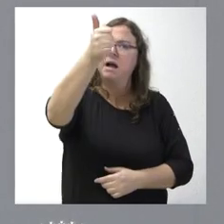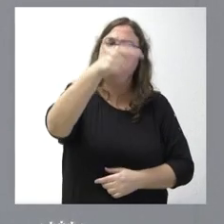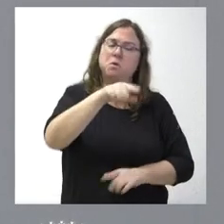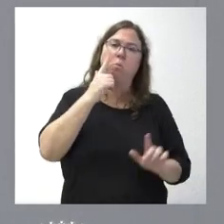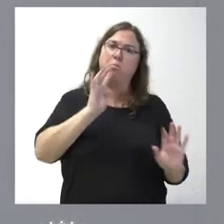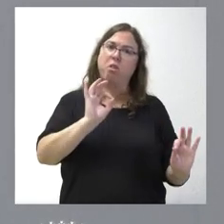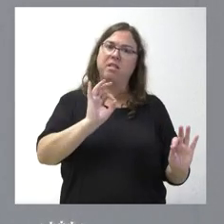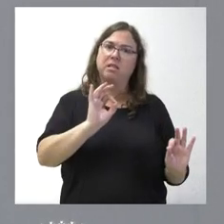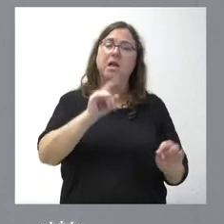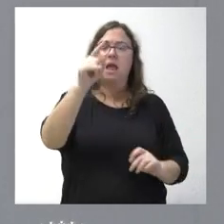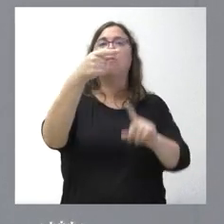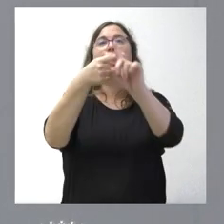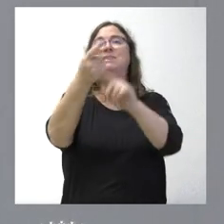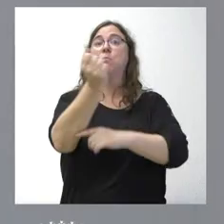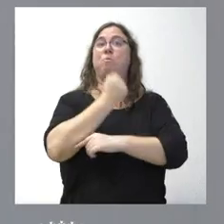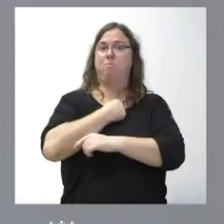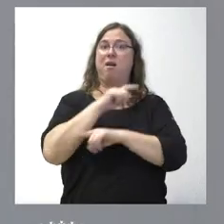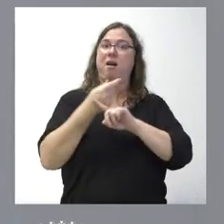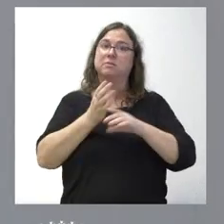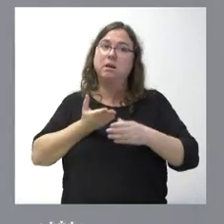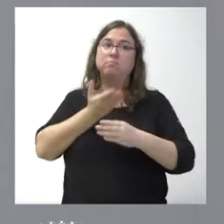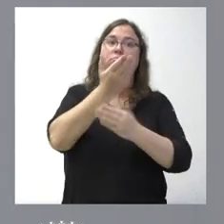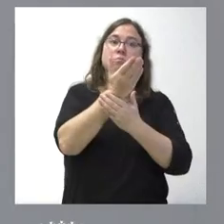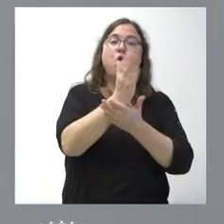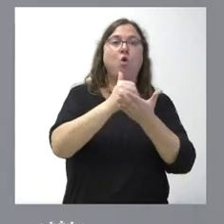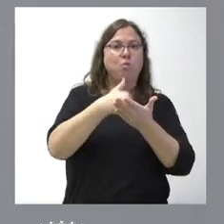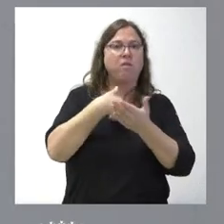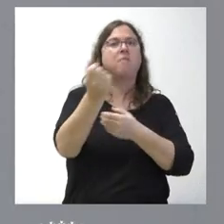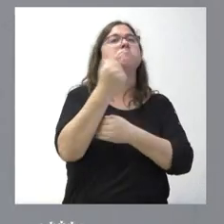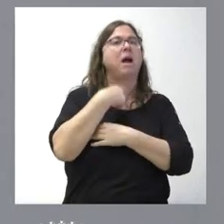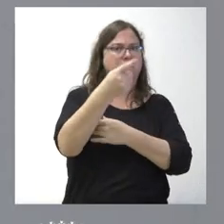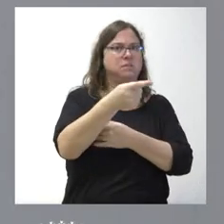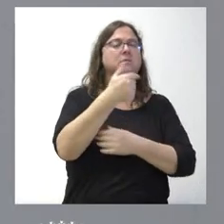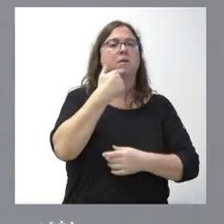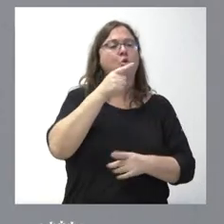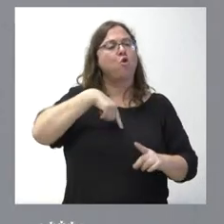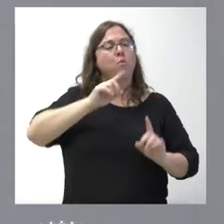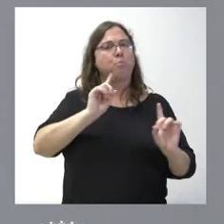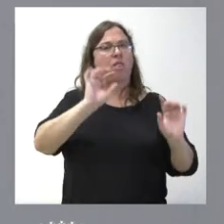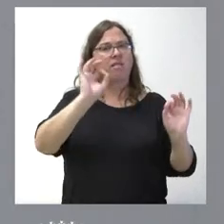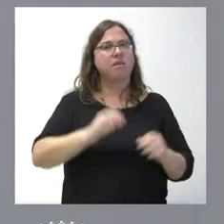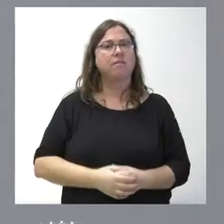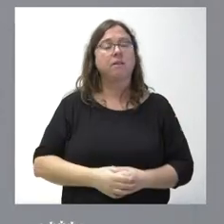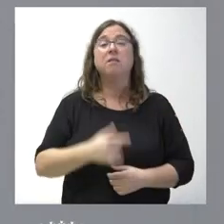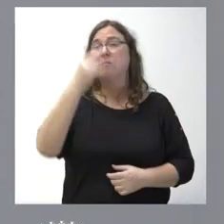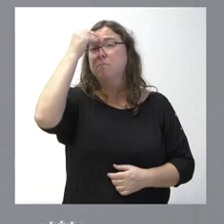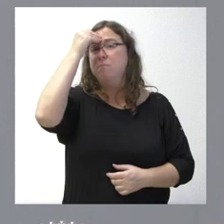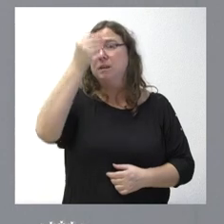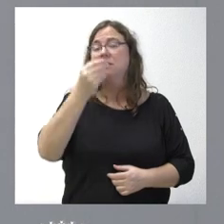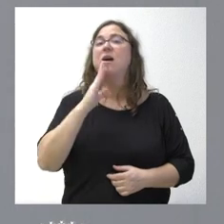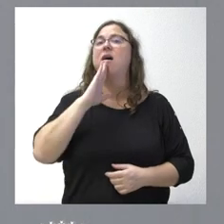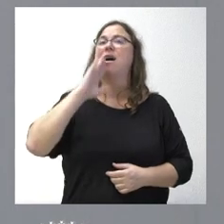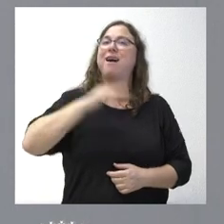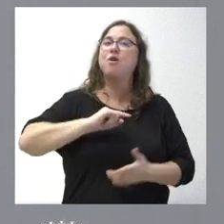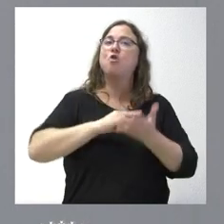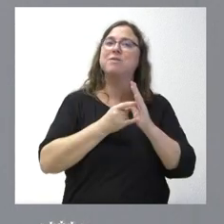son más positivas incluso de las planteadas por la comunidad Autónoma de Castilla y león que considera adecuada la metodología